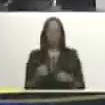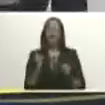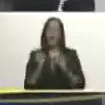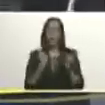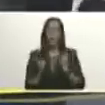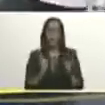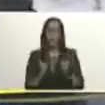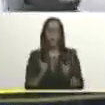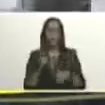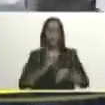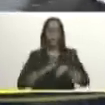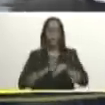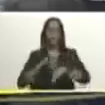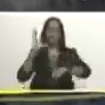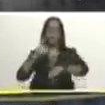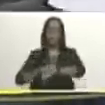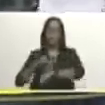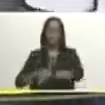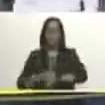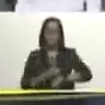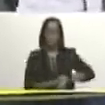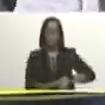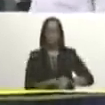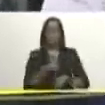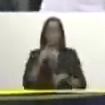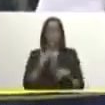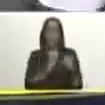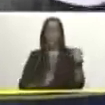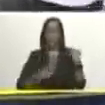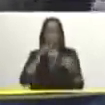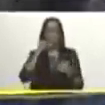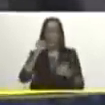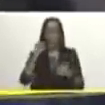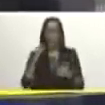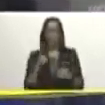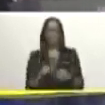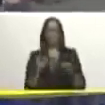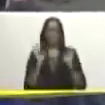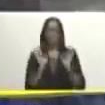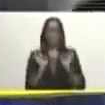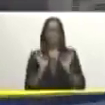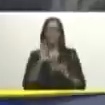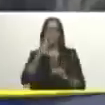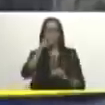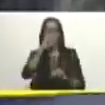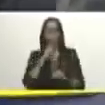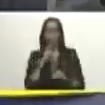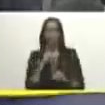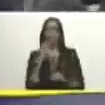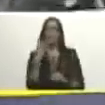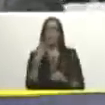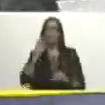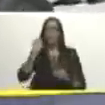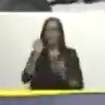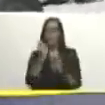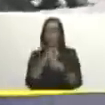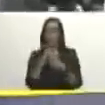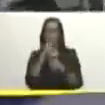autores materiales del atentado, decía el presidente Nicolás Maduro hace justamente 5 años, un 4 de agosto del